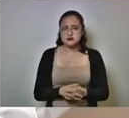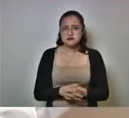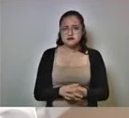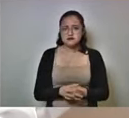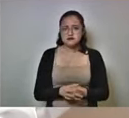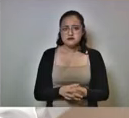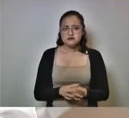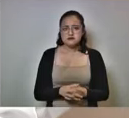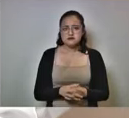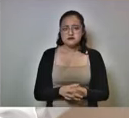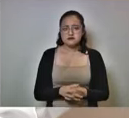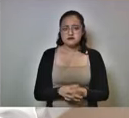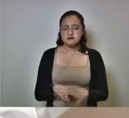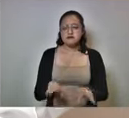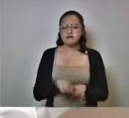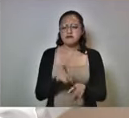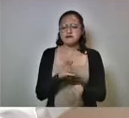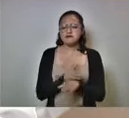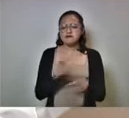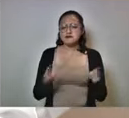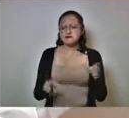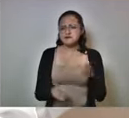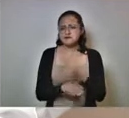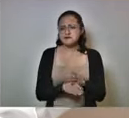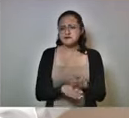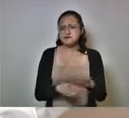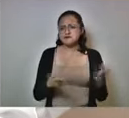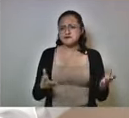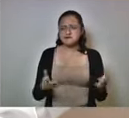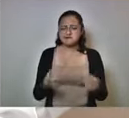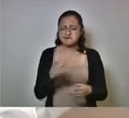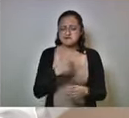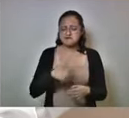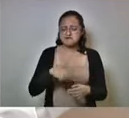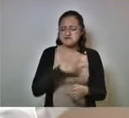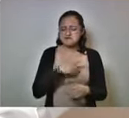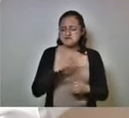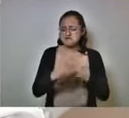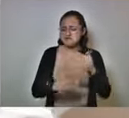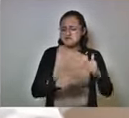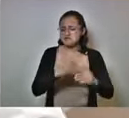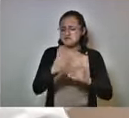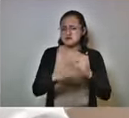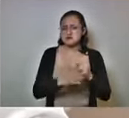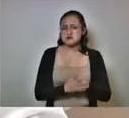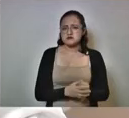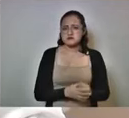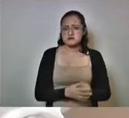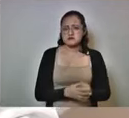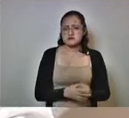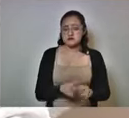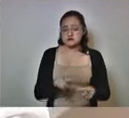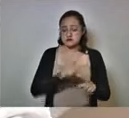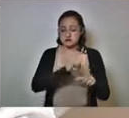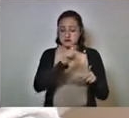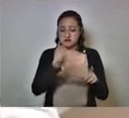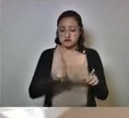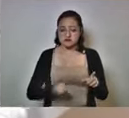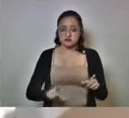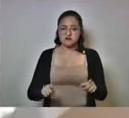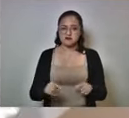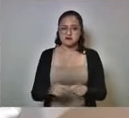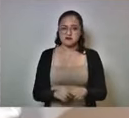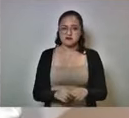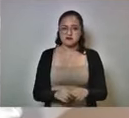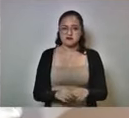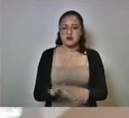hacer caminar las cosas. No, no, no, no. A nivel nacional, señores, no hay